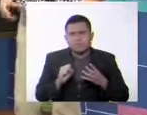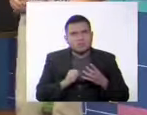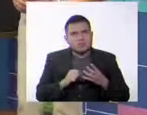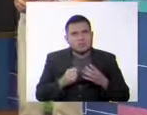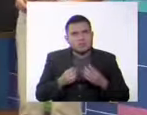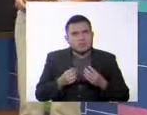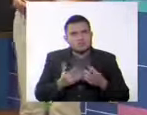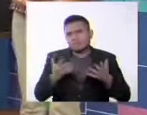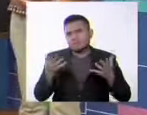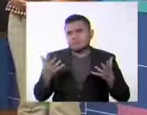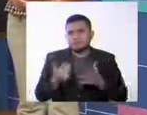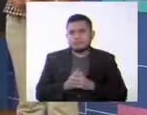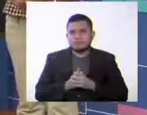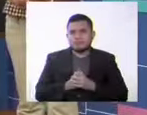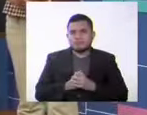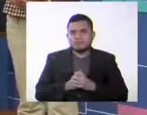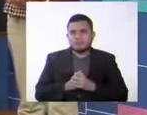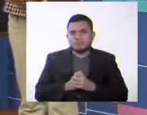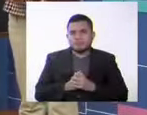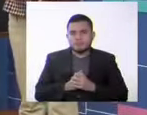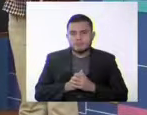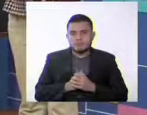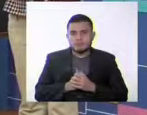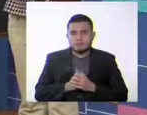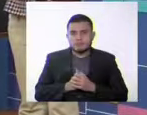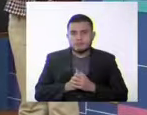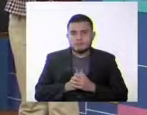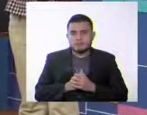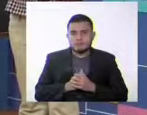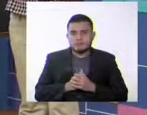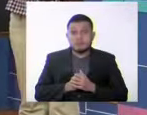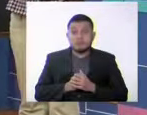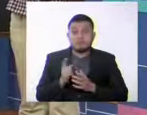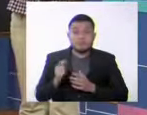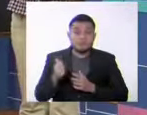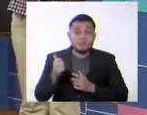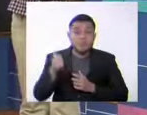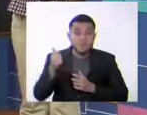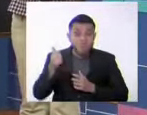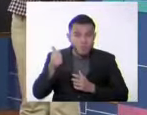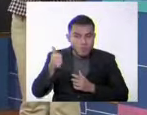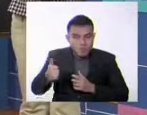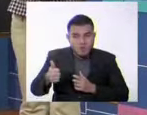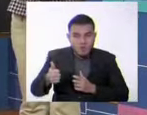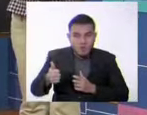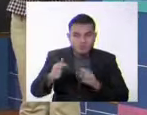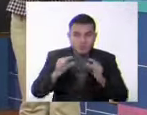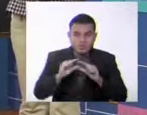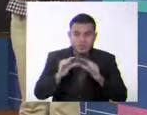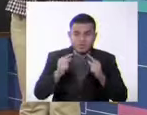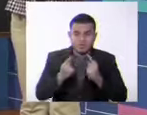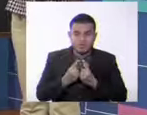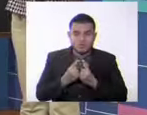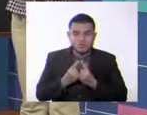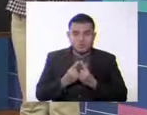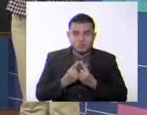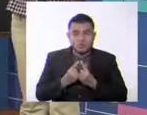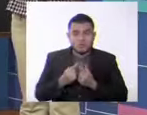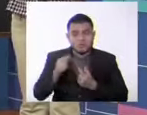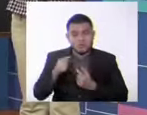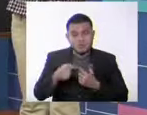canción, pero que es buena para un grupo o tiene